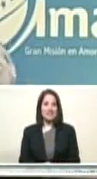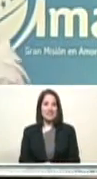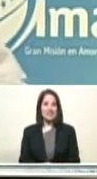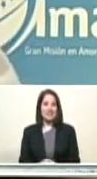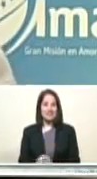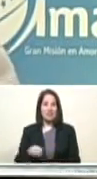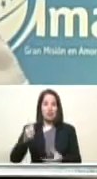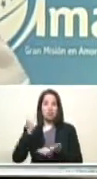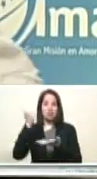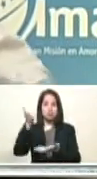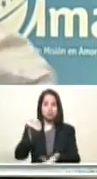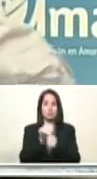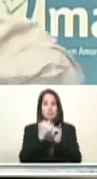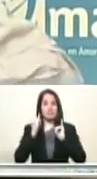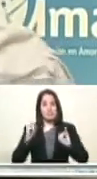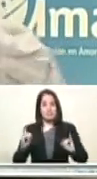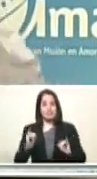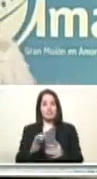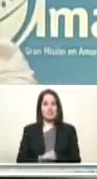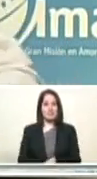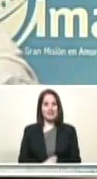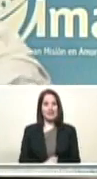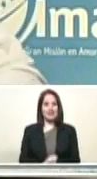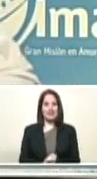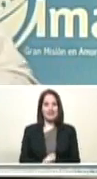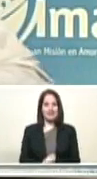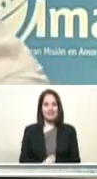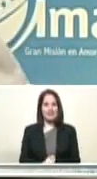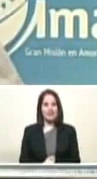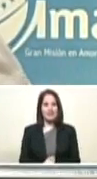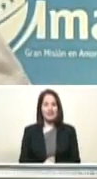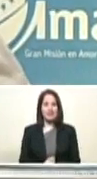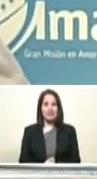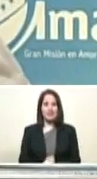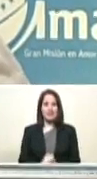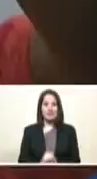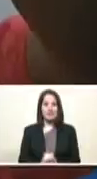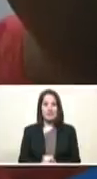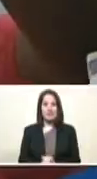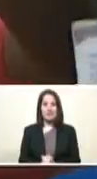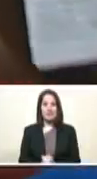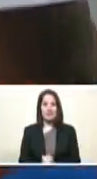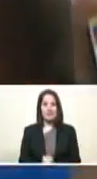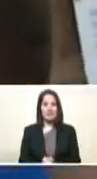mes apoyando al pueblo. Respaldando al pueblo.